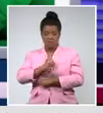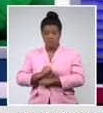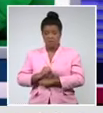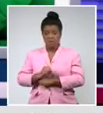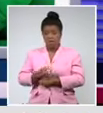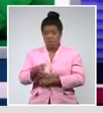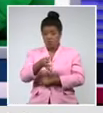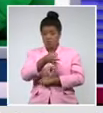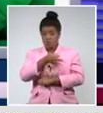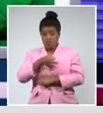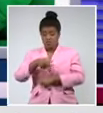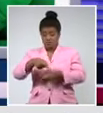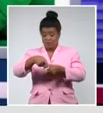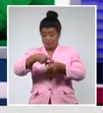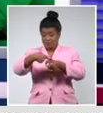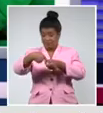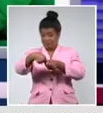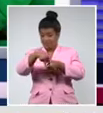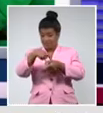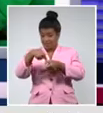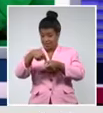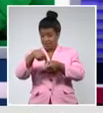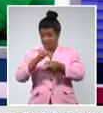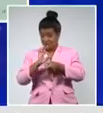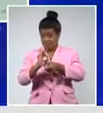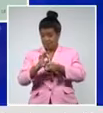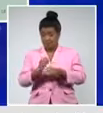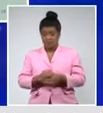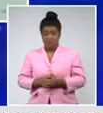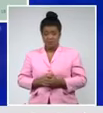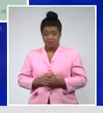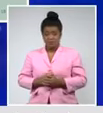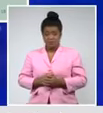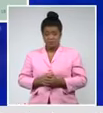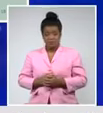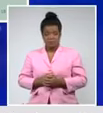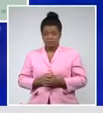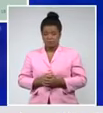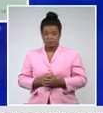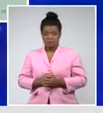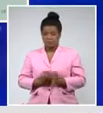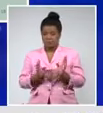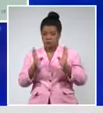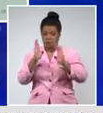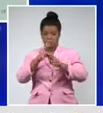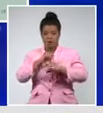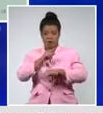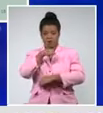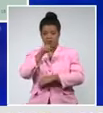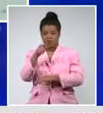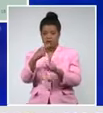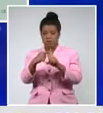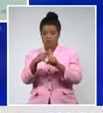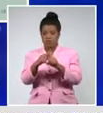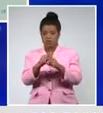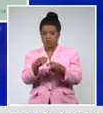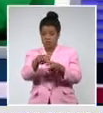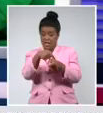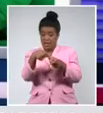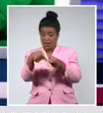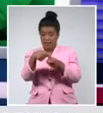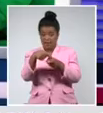municipio especial Isla de la Juventud tampoco reportan casos autóctonos en el día de